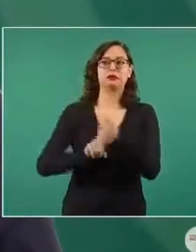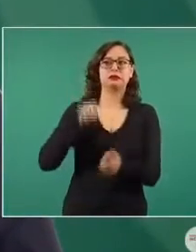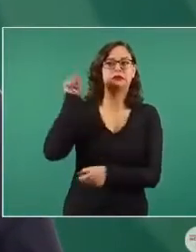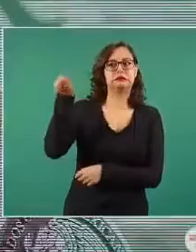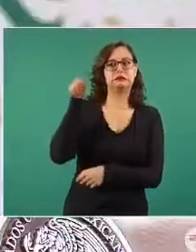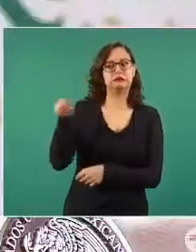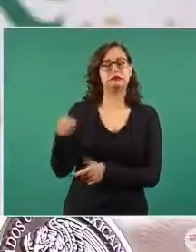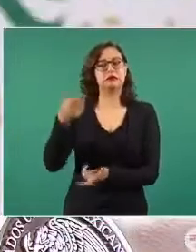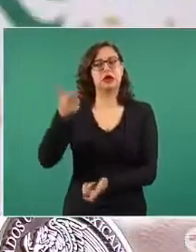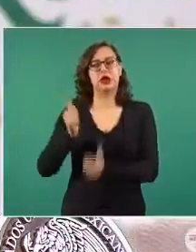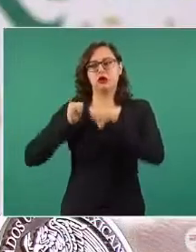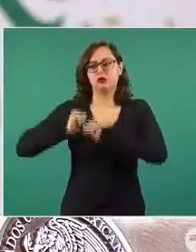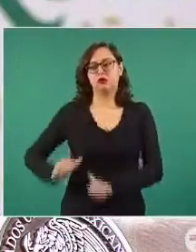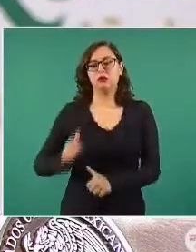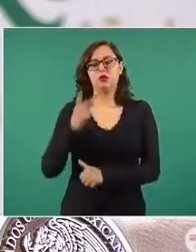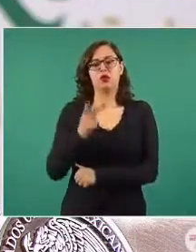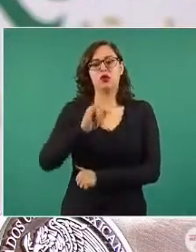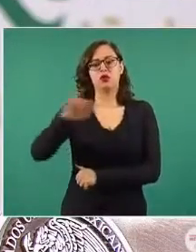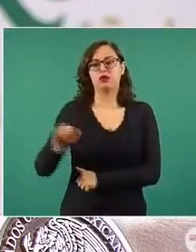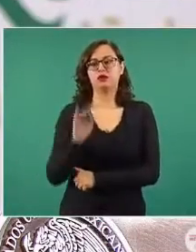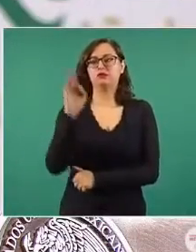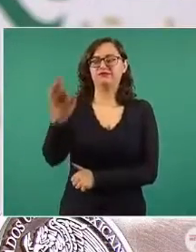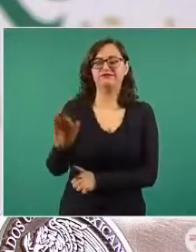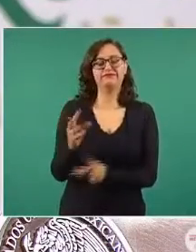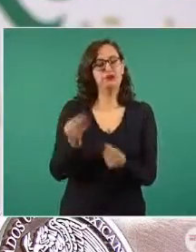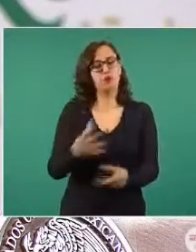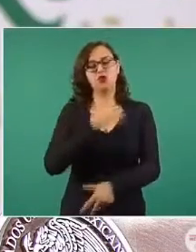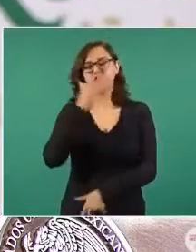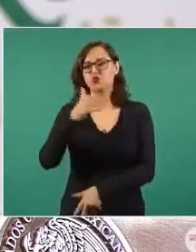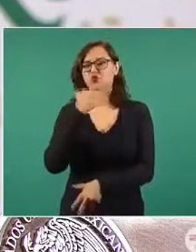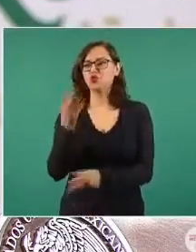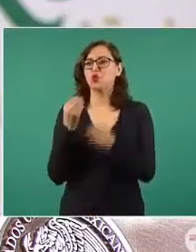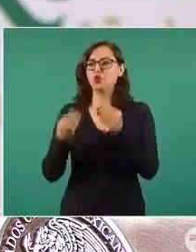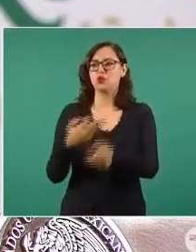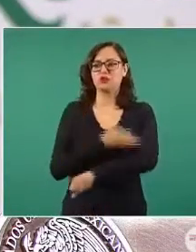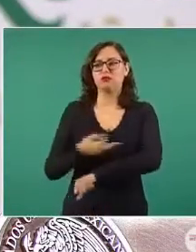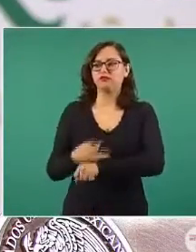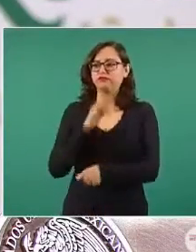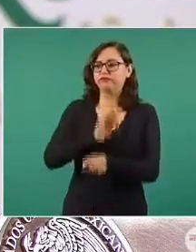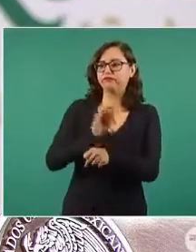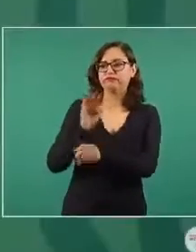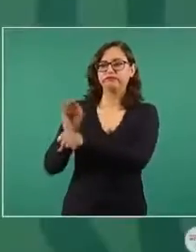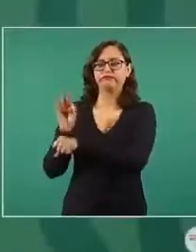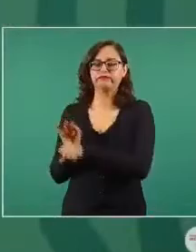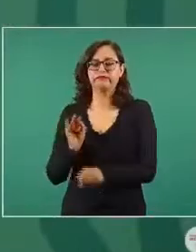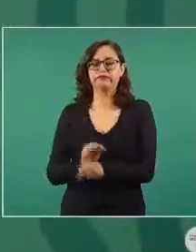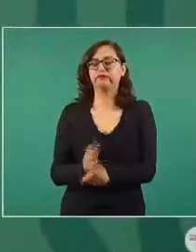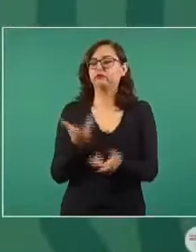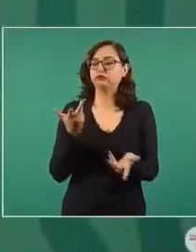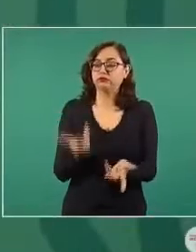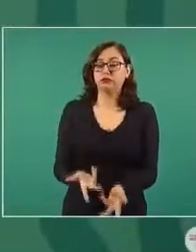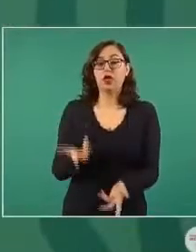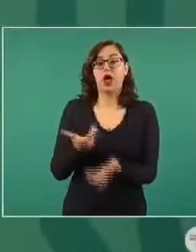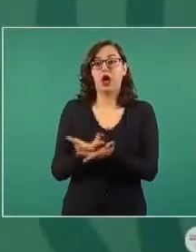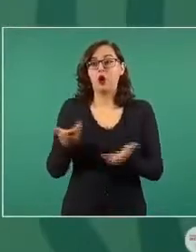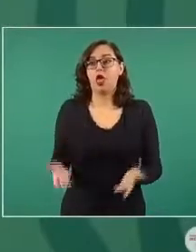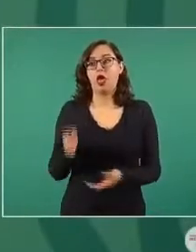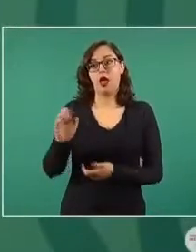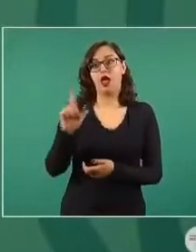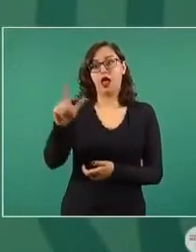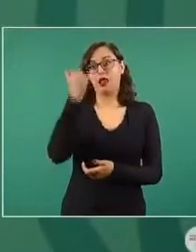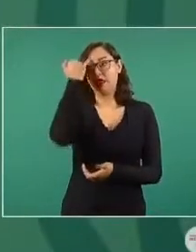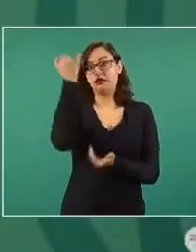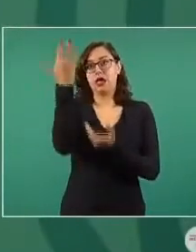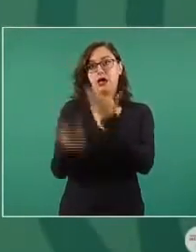Poder Judicial. Nunca se había hecho una propuesta como la que hay el día de hoy ahí, y ojalá que se